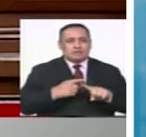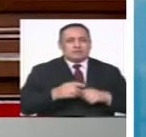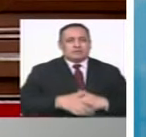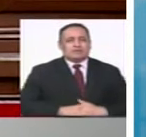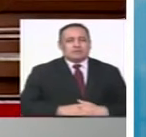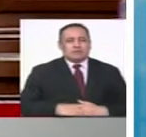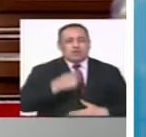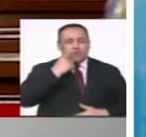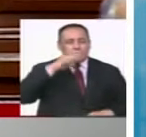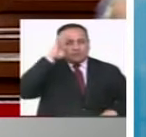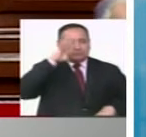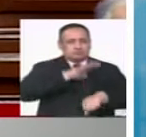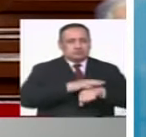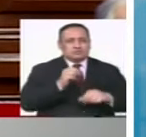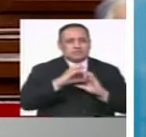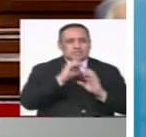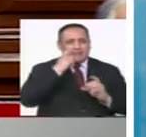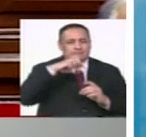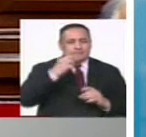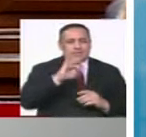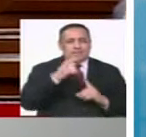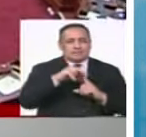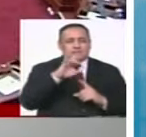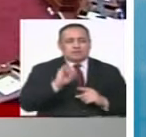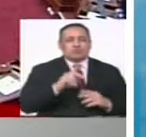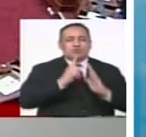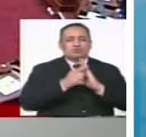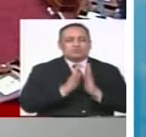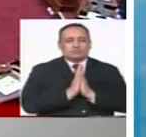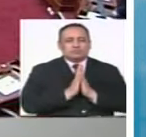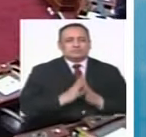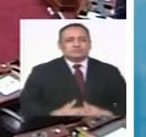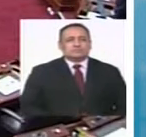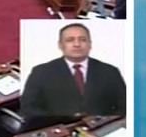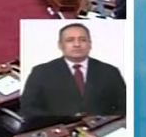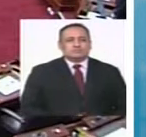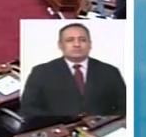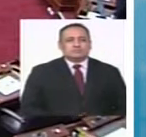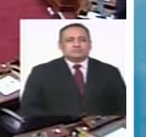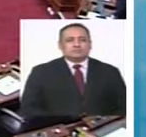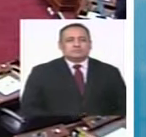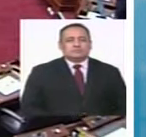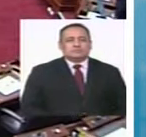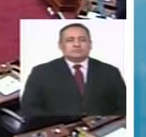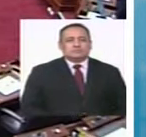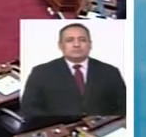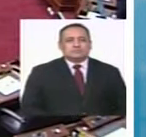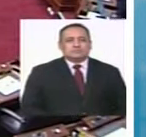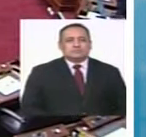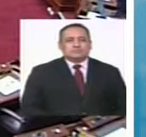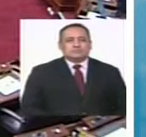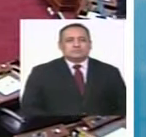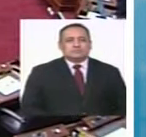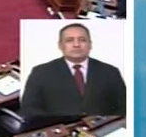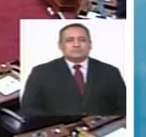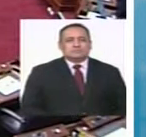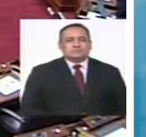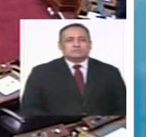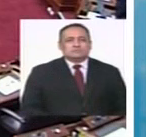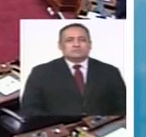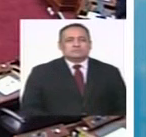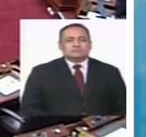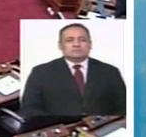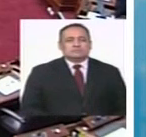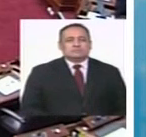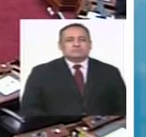para su viaje y también la denuncia contra el legislador Luis Cordero Yontay. Se cumple entonces este minuto de